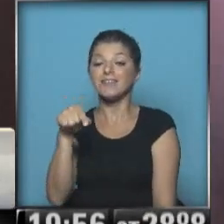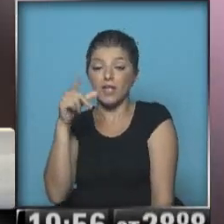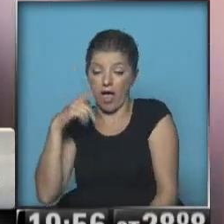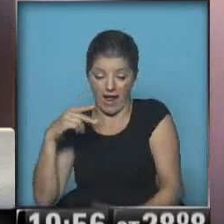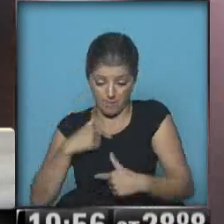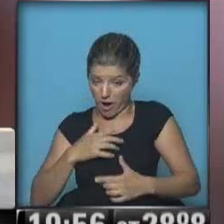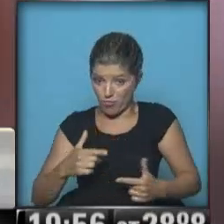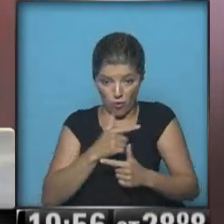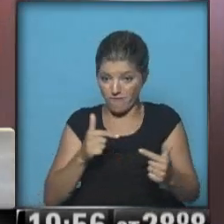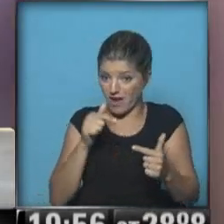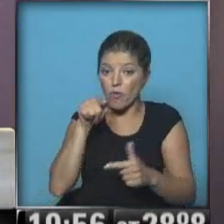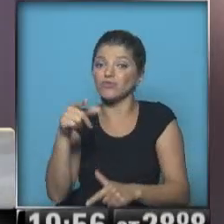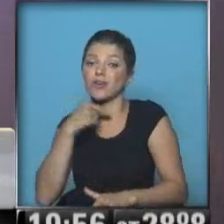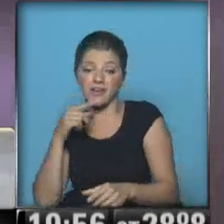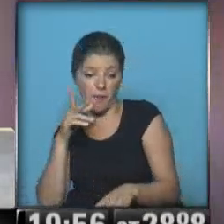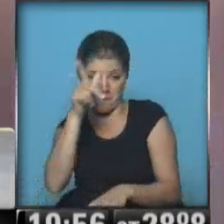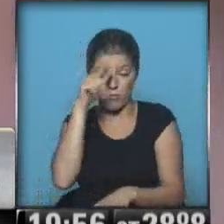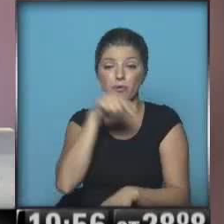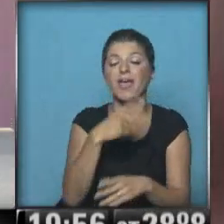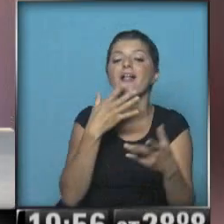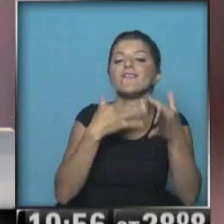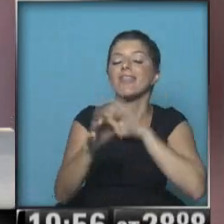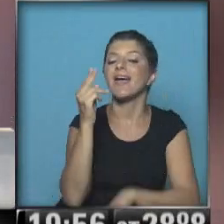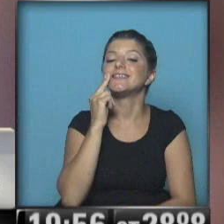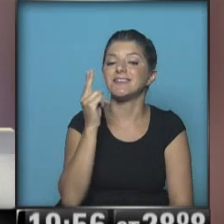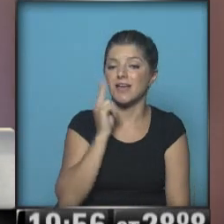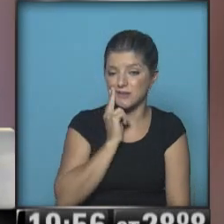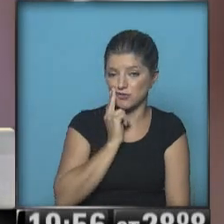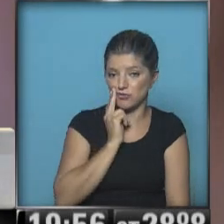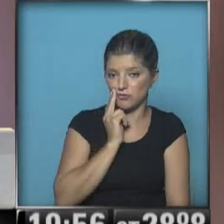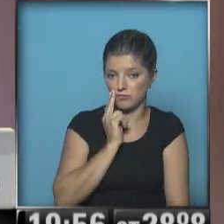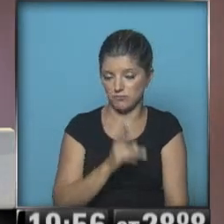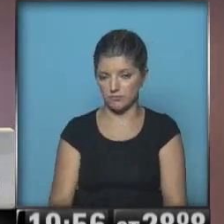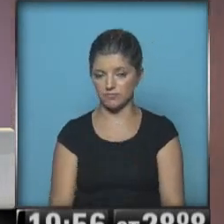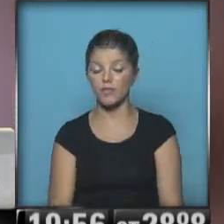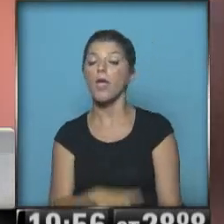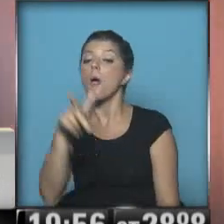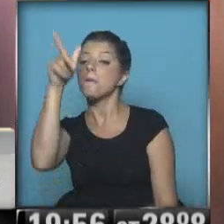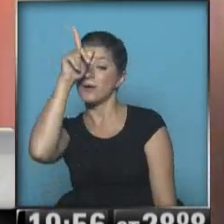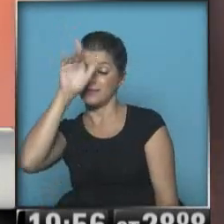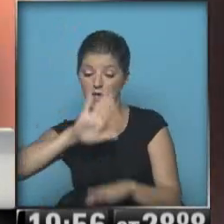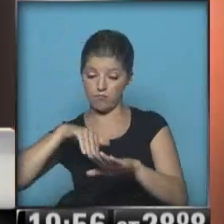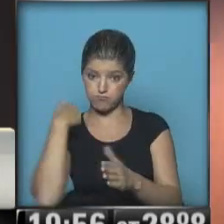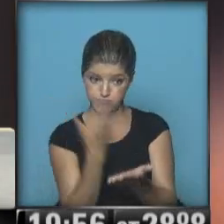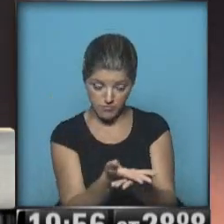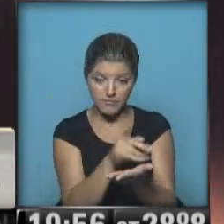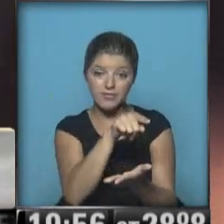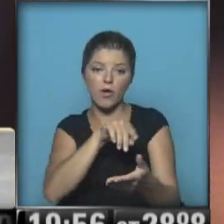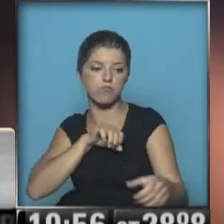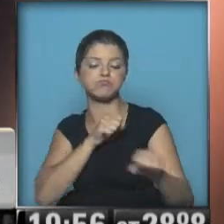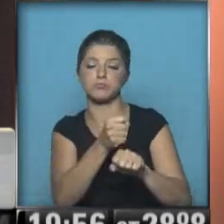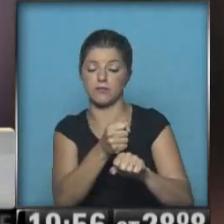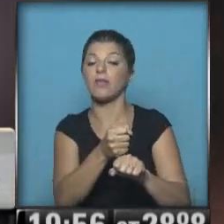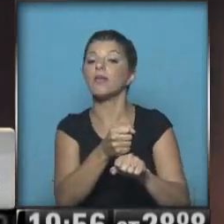desarmado cuando intentaron arrestarlo por vender cigarrillos de manera irregular. El policía lo tumbó, aplicándole una llave